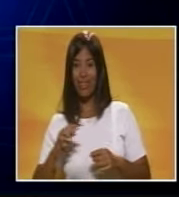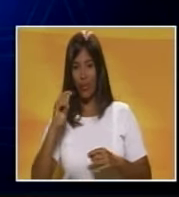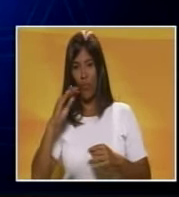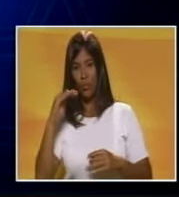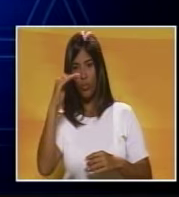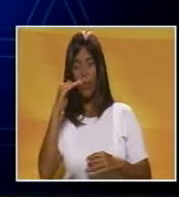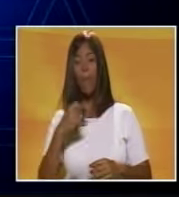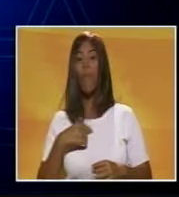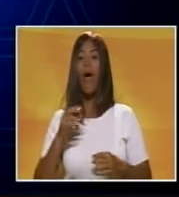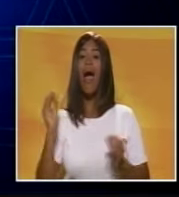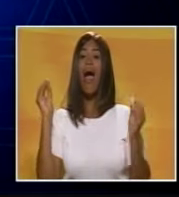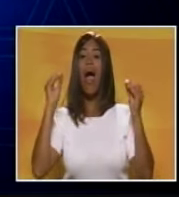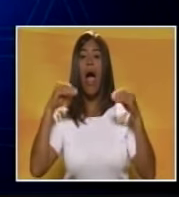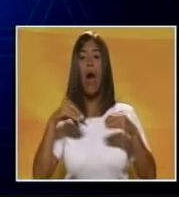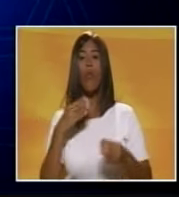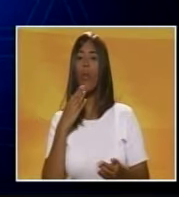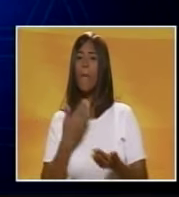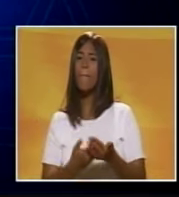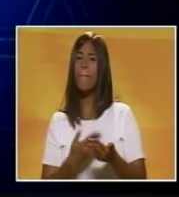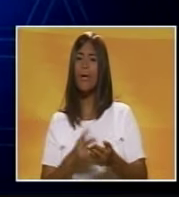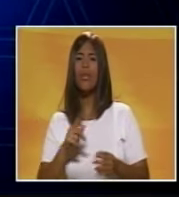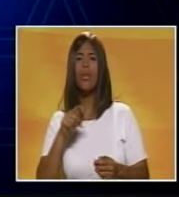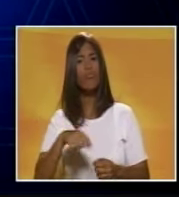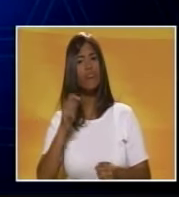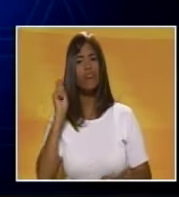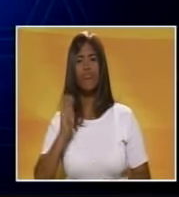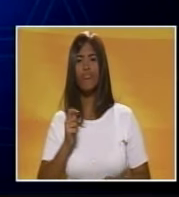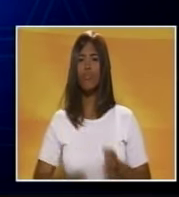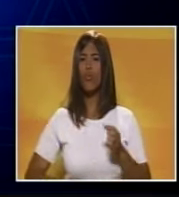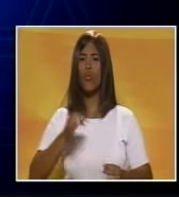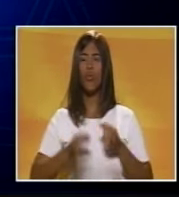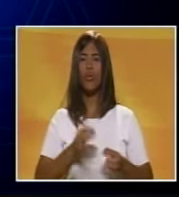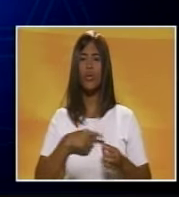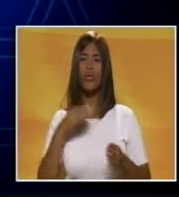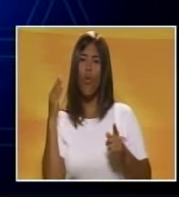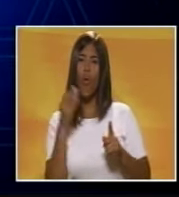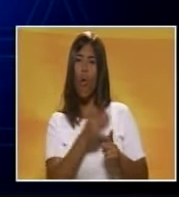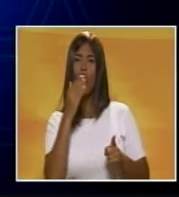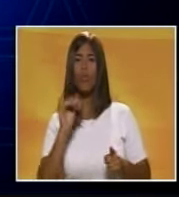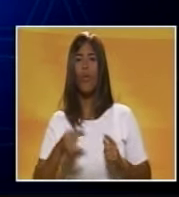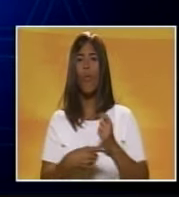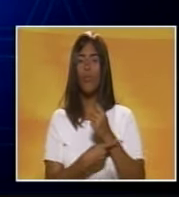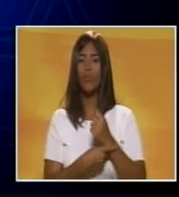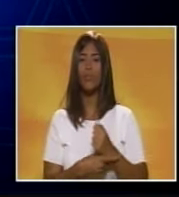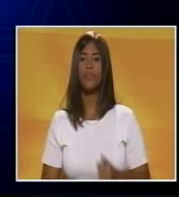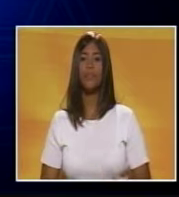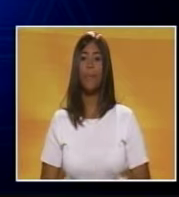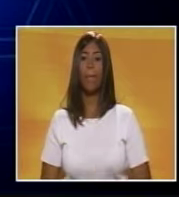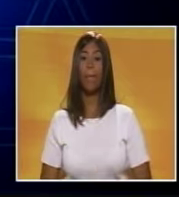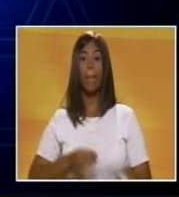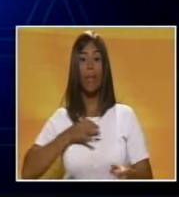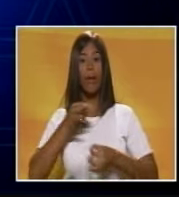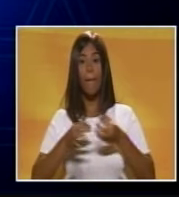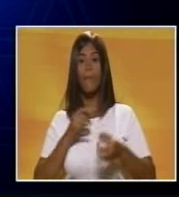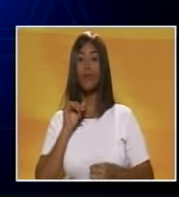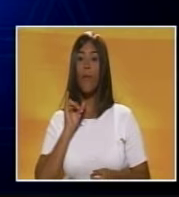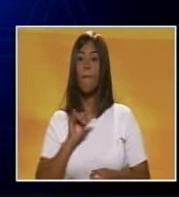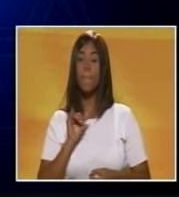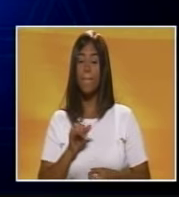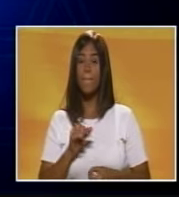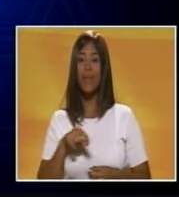abril, acordó solicitar la continuidad del juicio en su contra mediante el allanamiento a la inmunidad parlamentaria. Expresó que